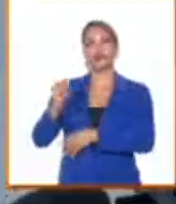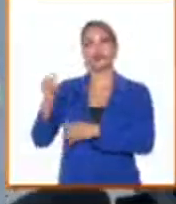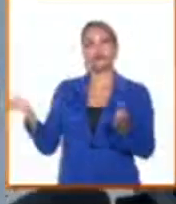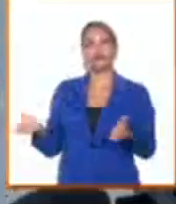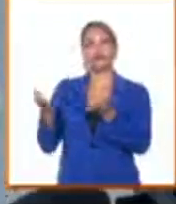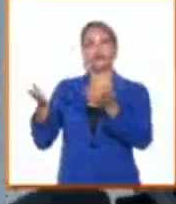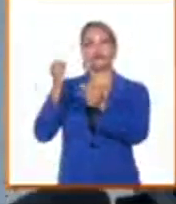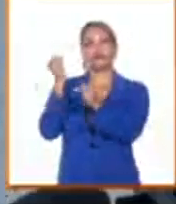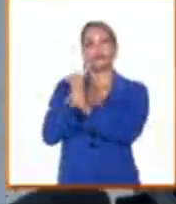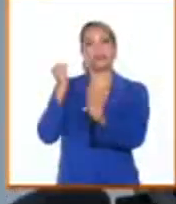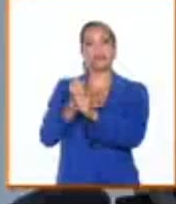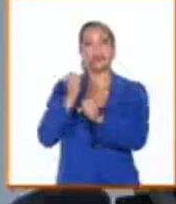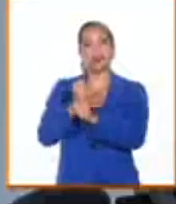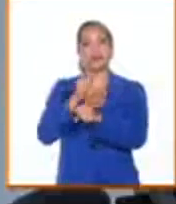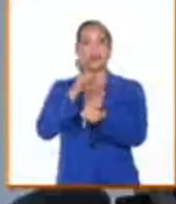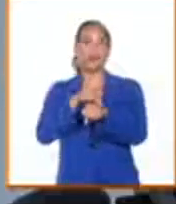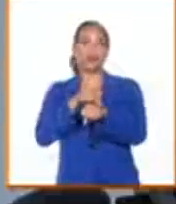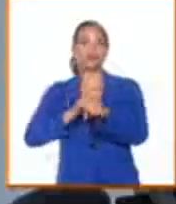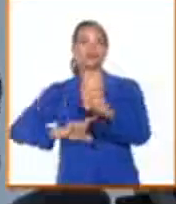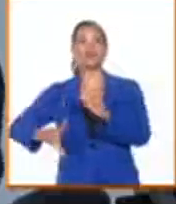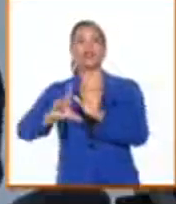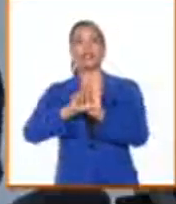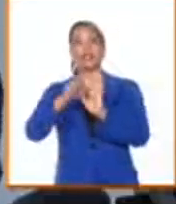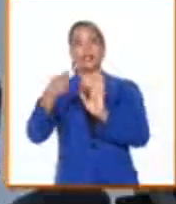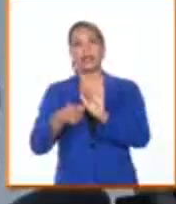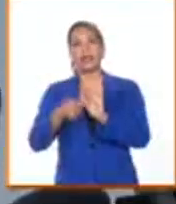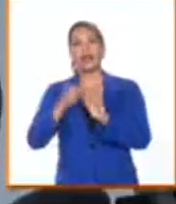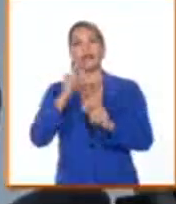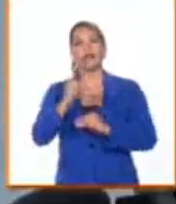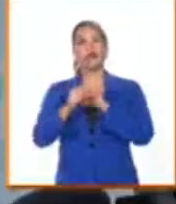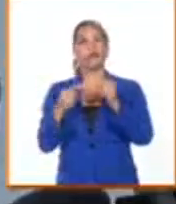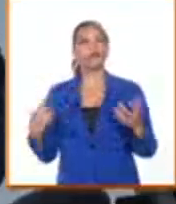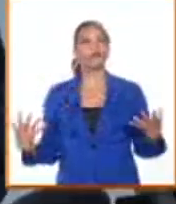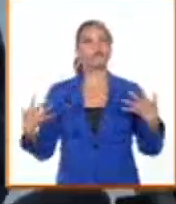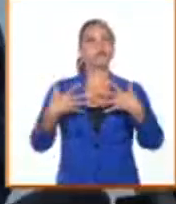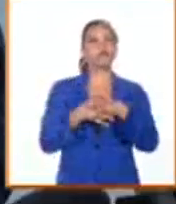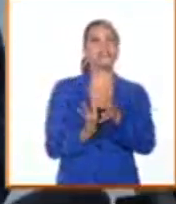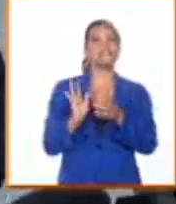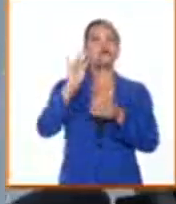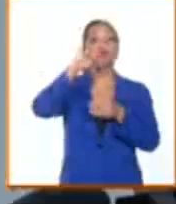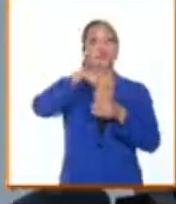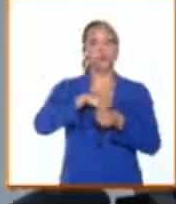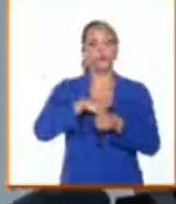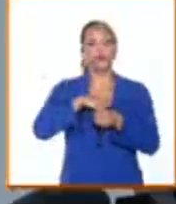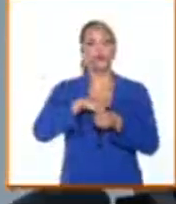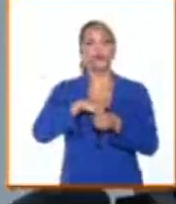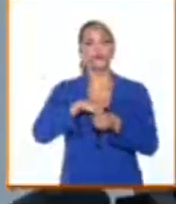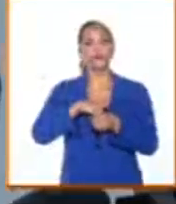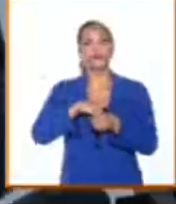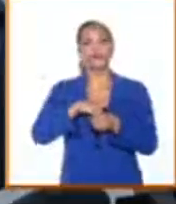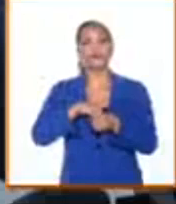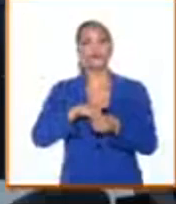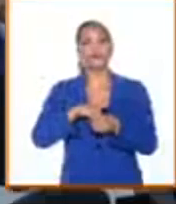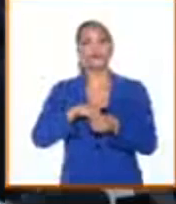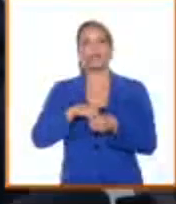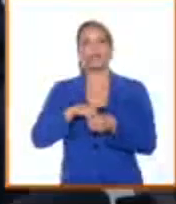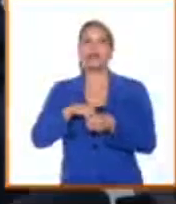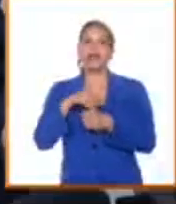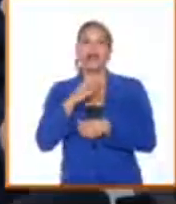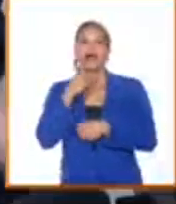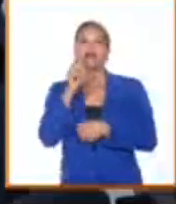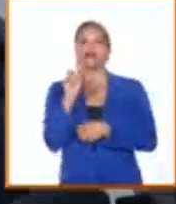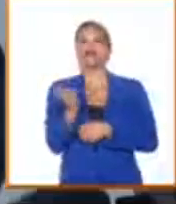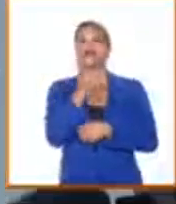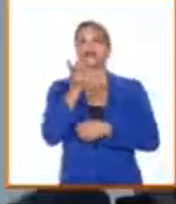tiempo. Y la ley justamente incorpora esto y le da esa facultad a los dos ministerios, el Ministerio